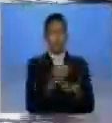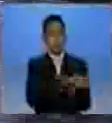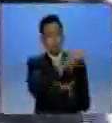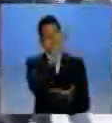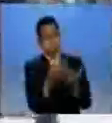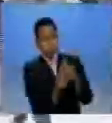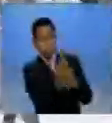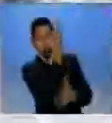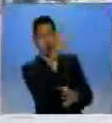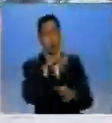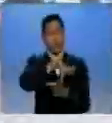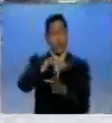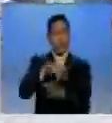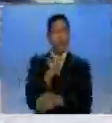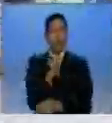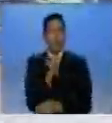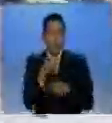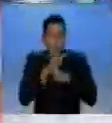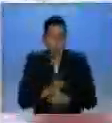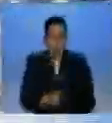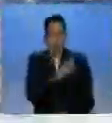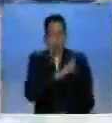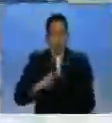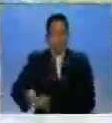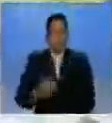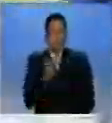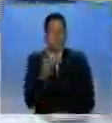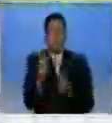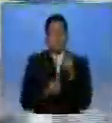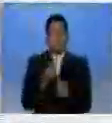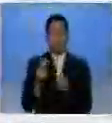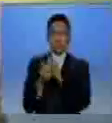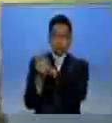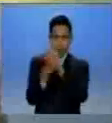de autoprotección, entre otros temas. Clever Aranda, Gama Noticias.